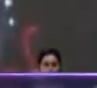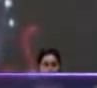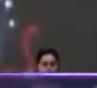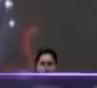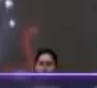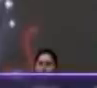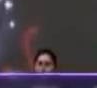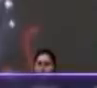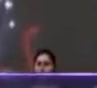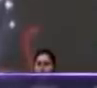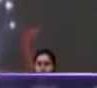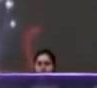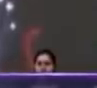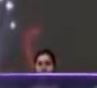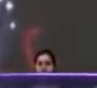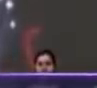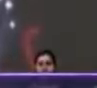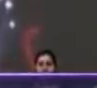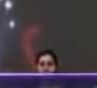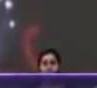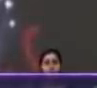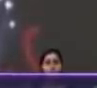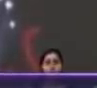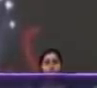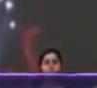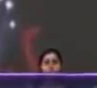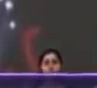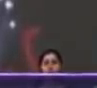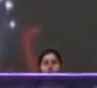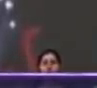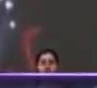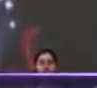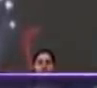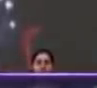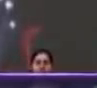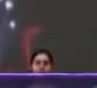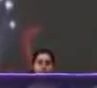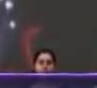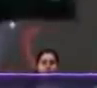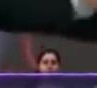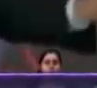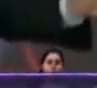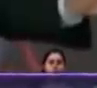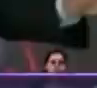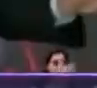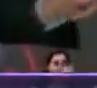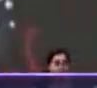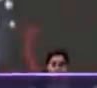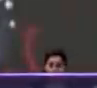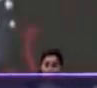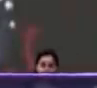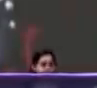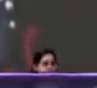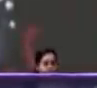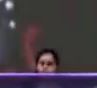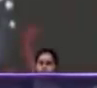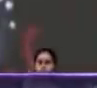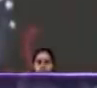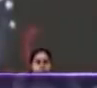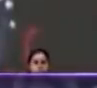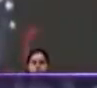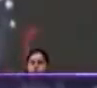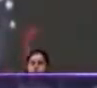partícipe de una injusticia contra los pensionados del servicio público. No acataré